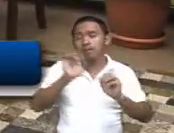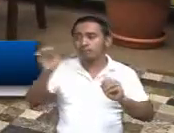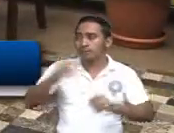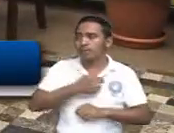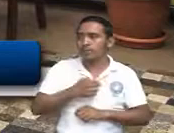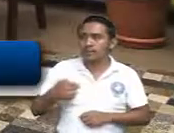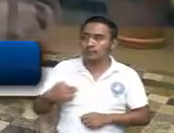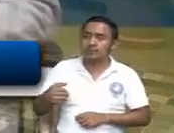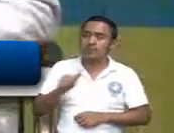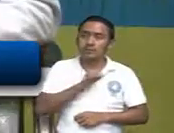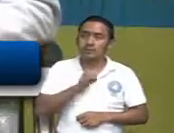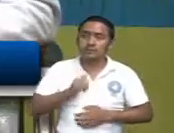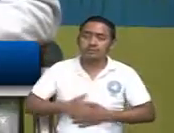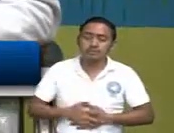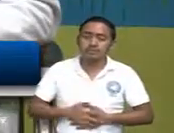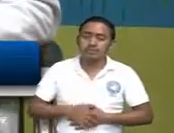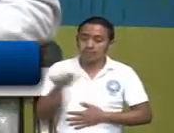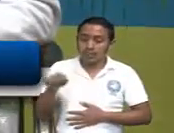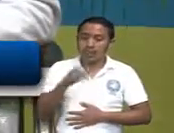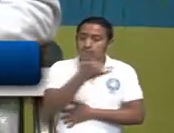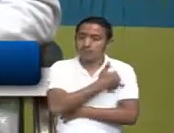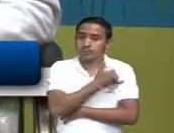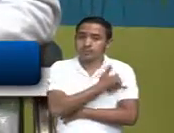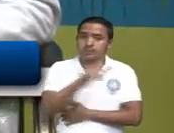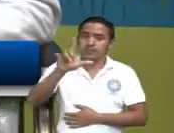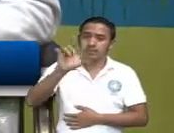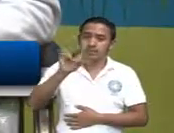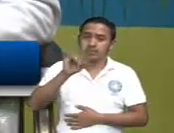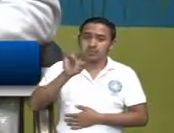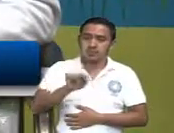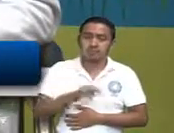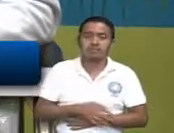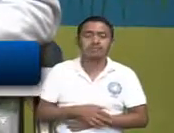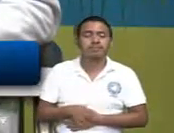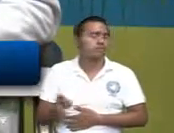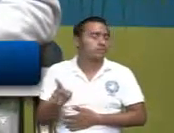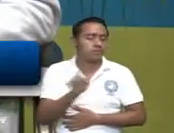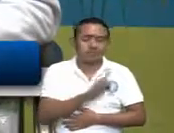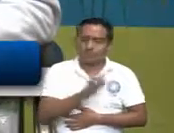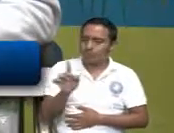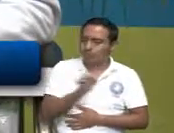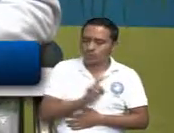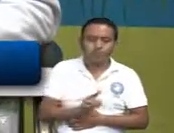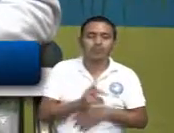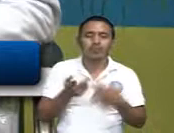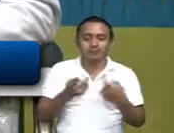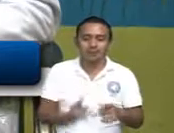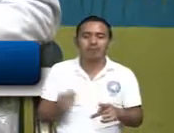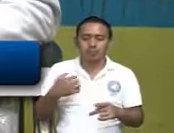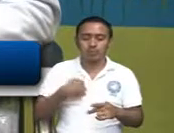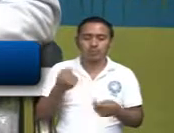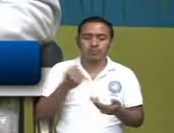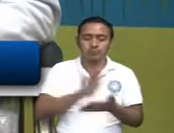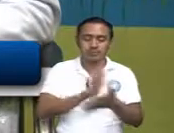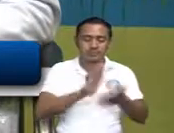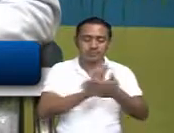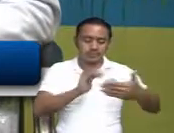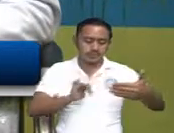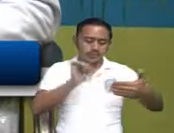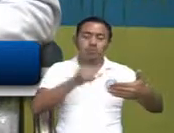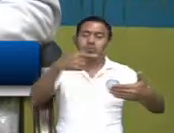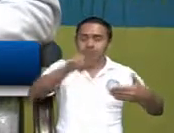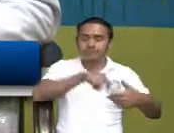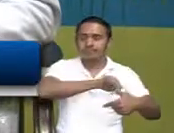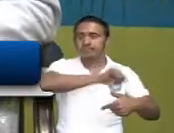no no directamente no pero nosotros lo enviamos a que se las realicen vez porque éste